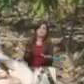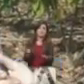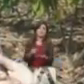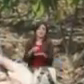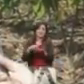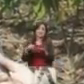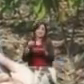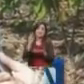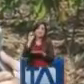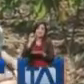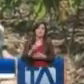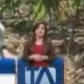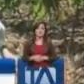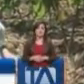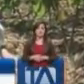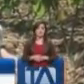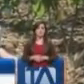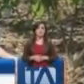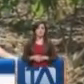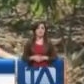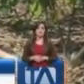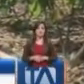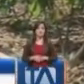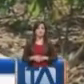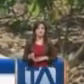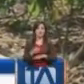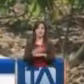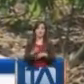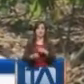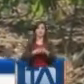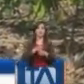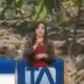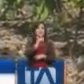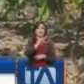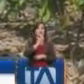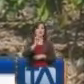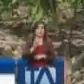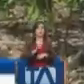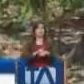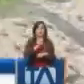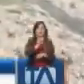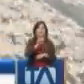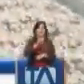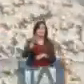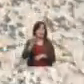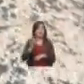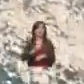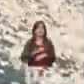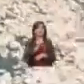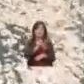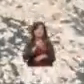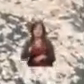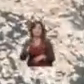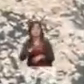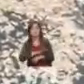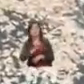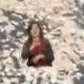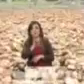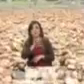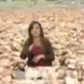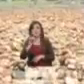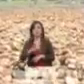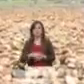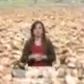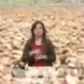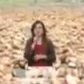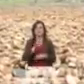Antes se vendía a 100, 120, a 150. Los pequeños productores responsabilizan a